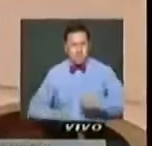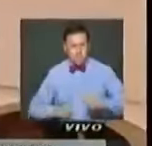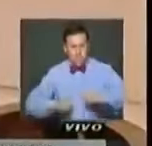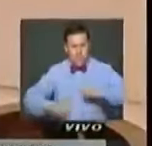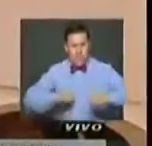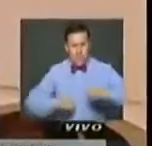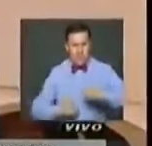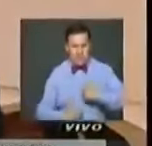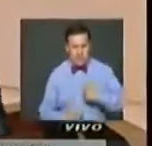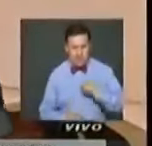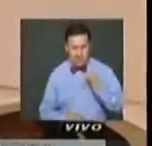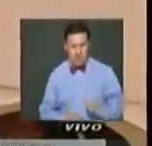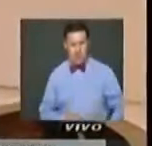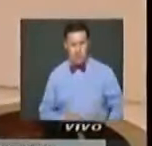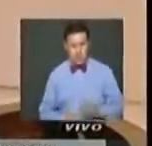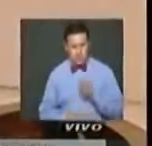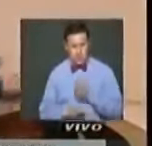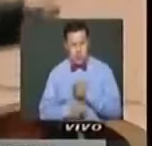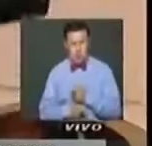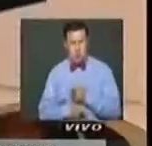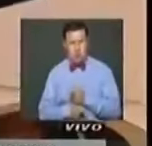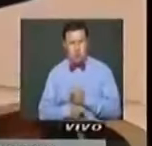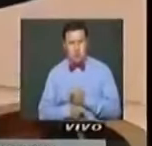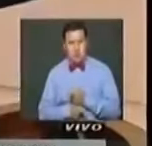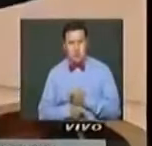actitud de ciudadano correcto?